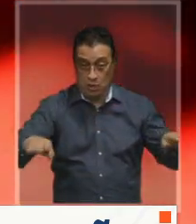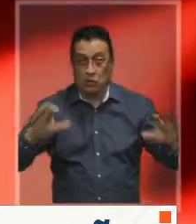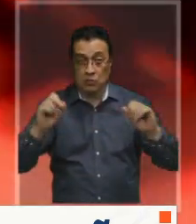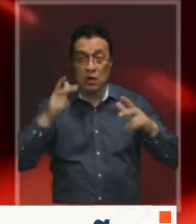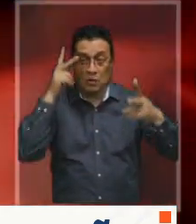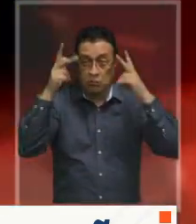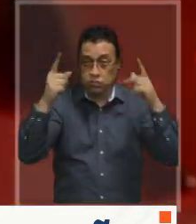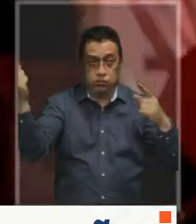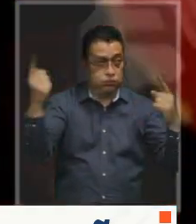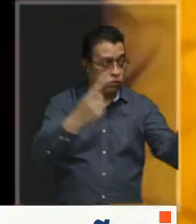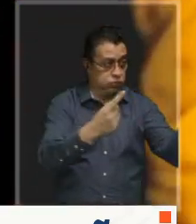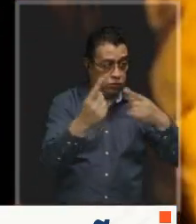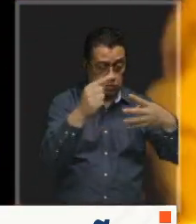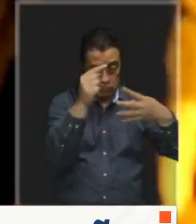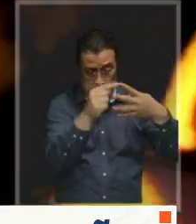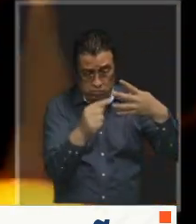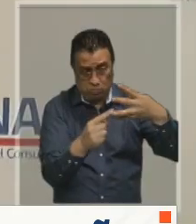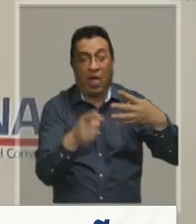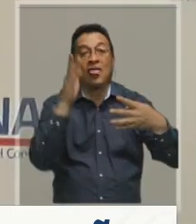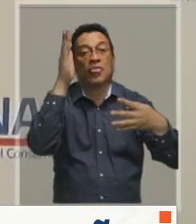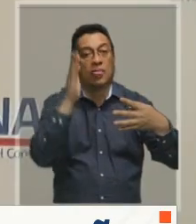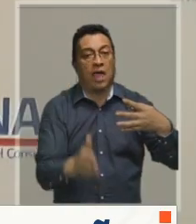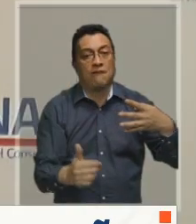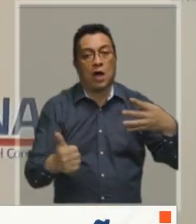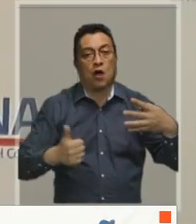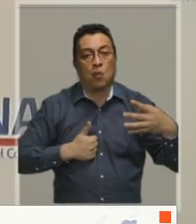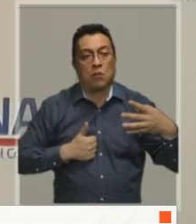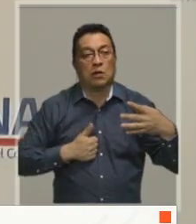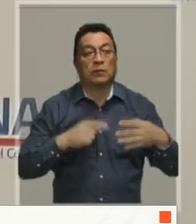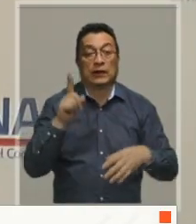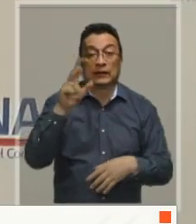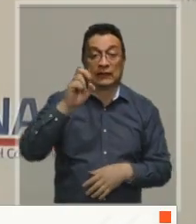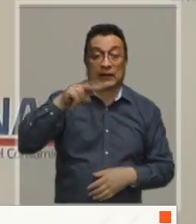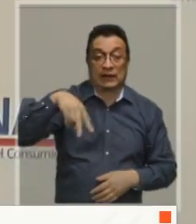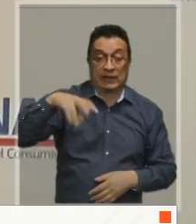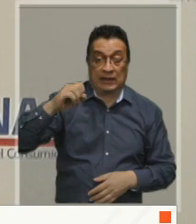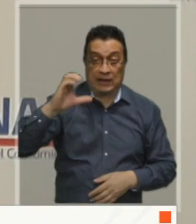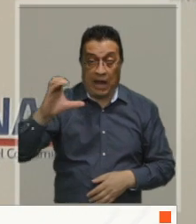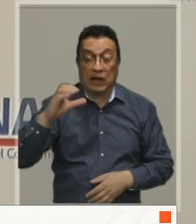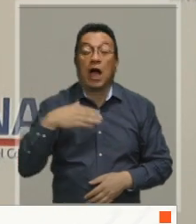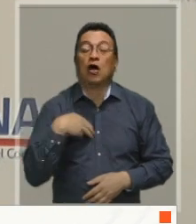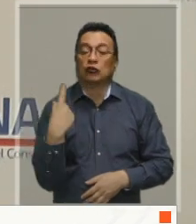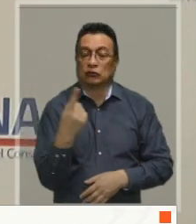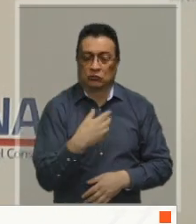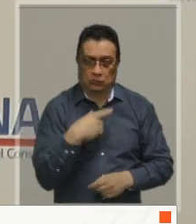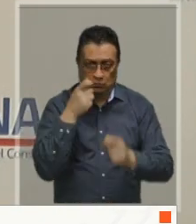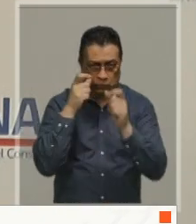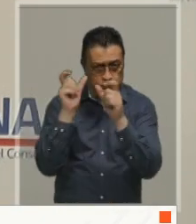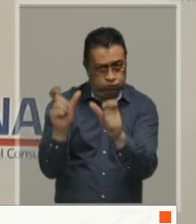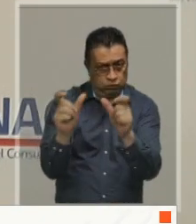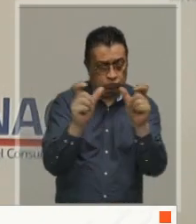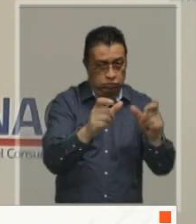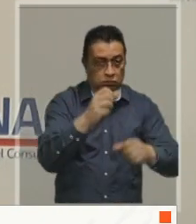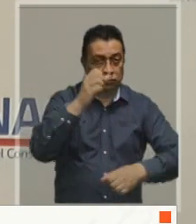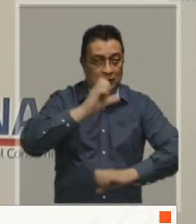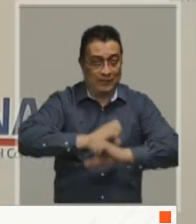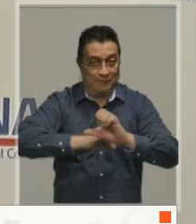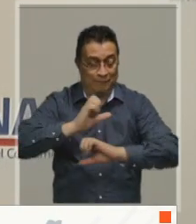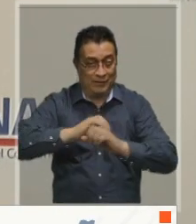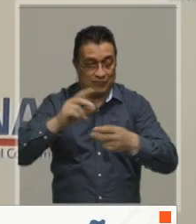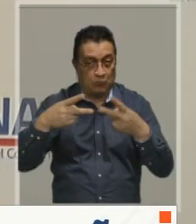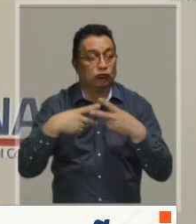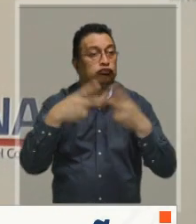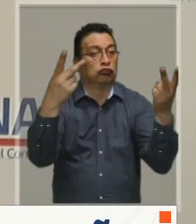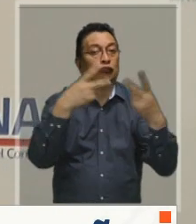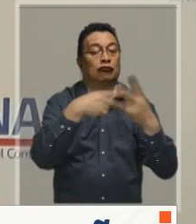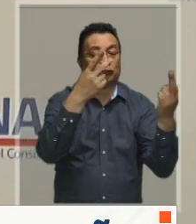artistas o ambientes, tiene que contar con ello. Como CERNAC estaremos fiscalizando a las productoras que organizan las fiestas masivas de fin de